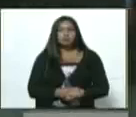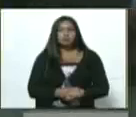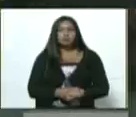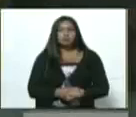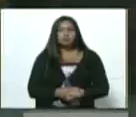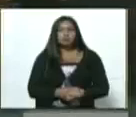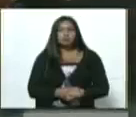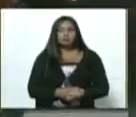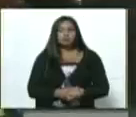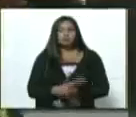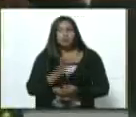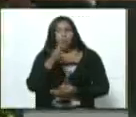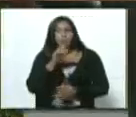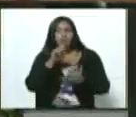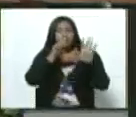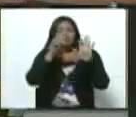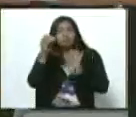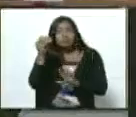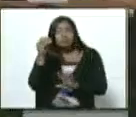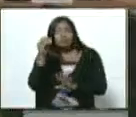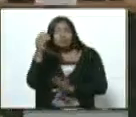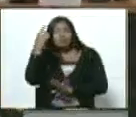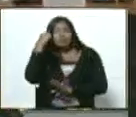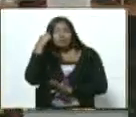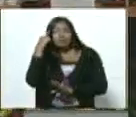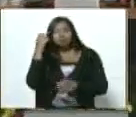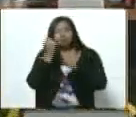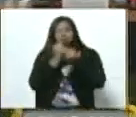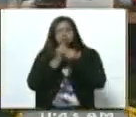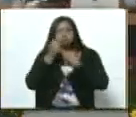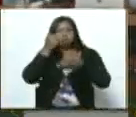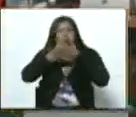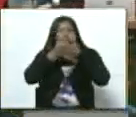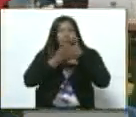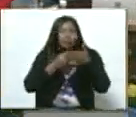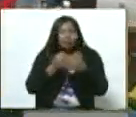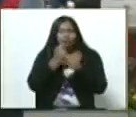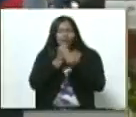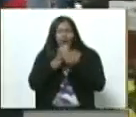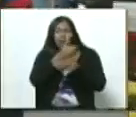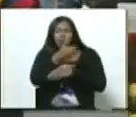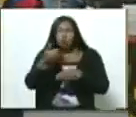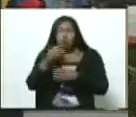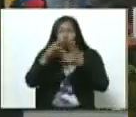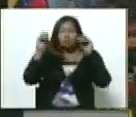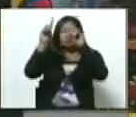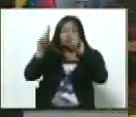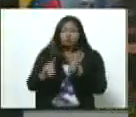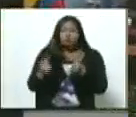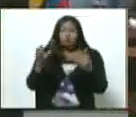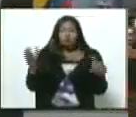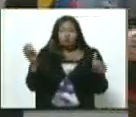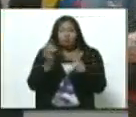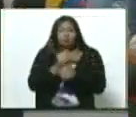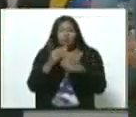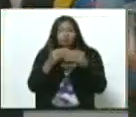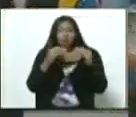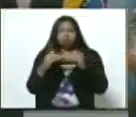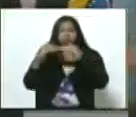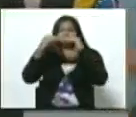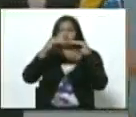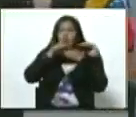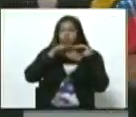Casi 60 días de trabajo ininterrumpido, donde todas las decisiones fueron tomadas por